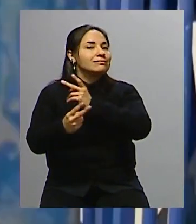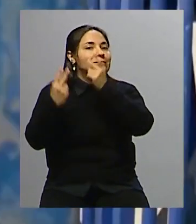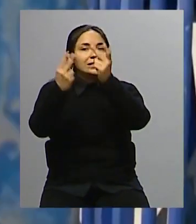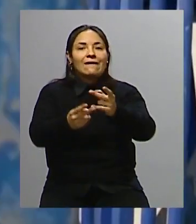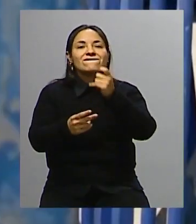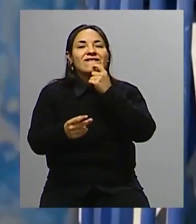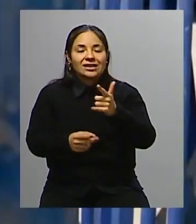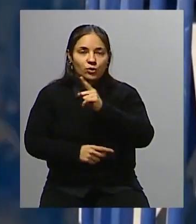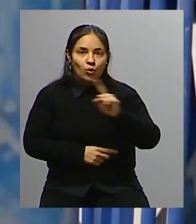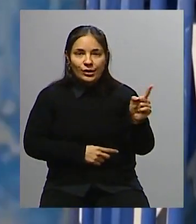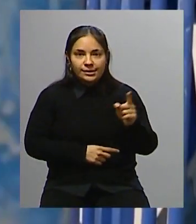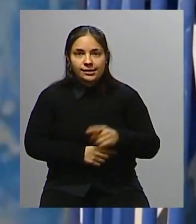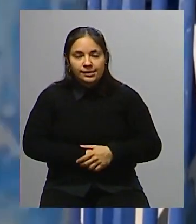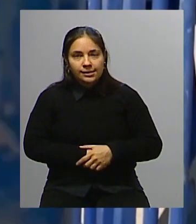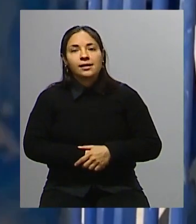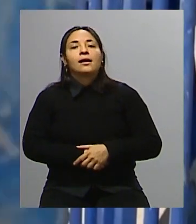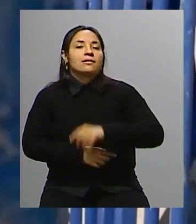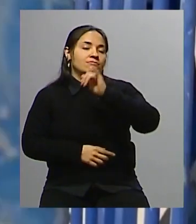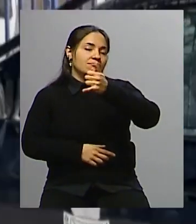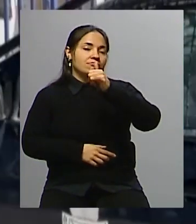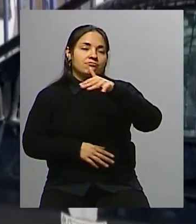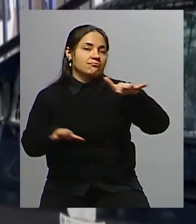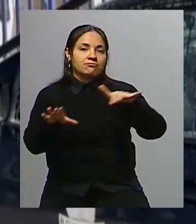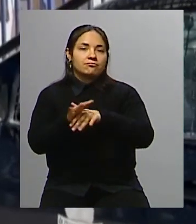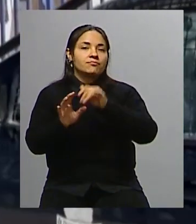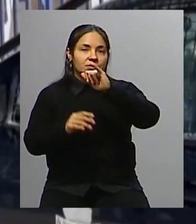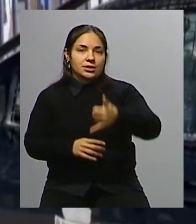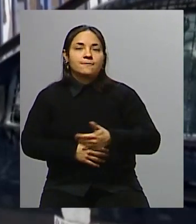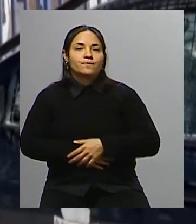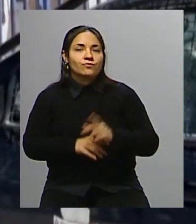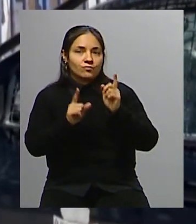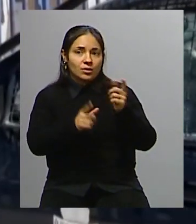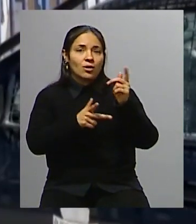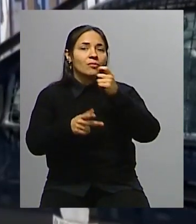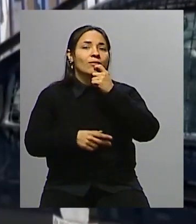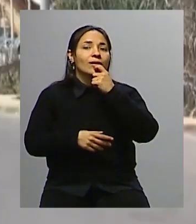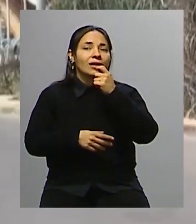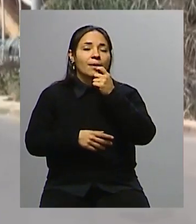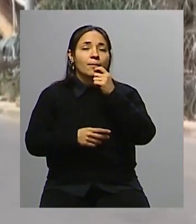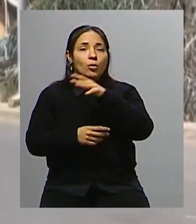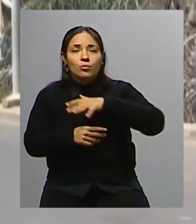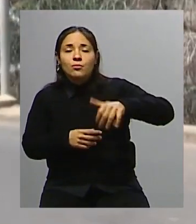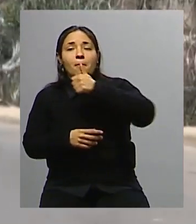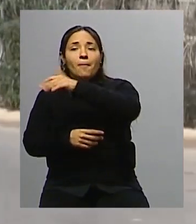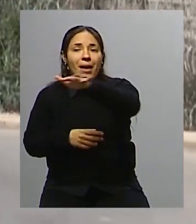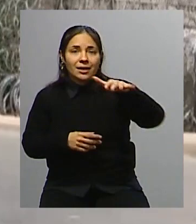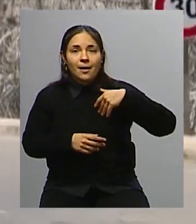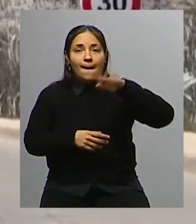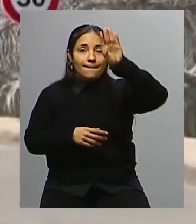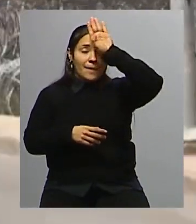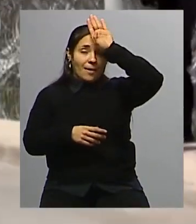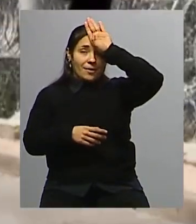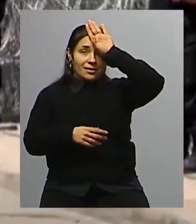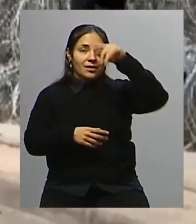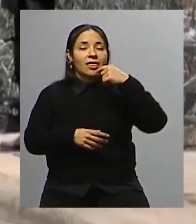lugar. Sin lugar a dudas. Trayendo a colación el caso del Mediterráneo, el Papa Francisco decía que el mar